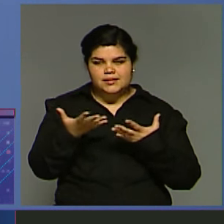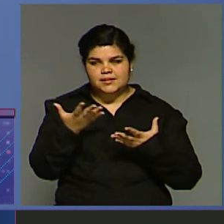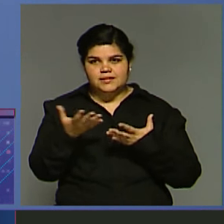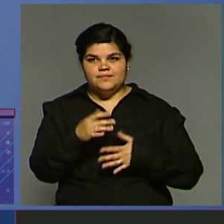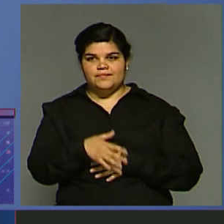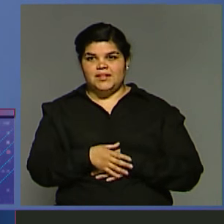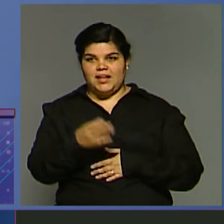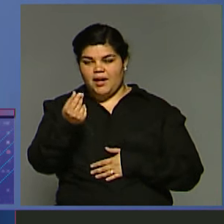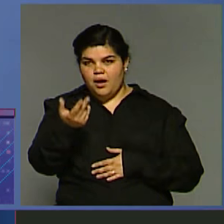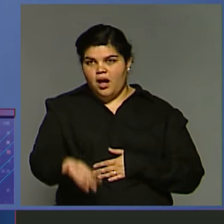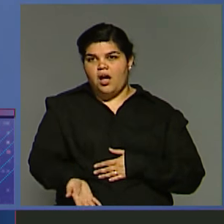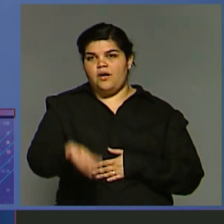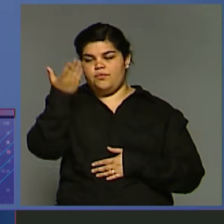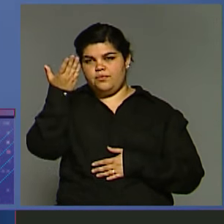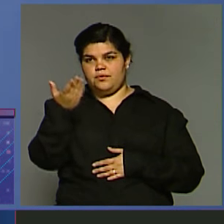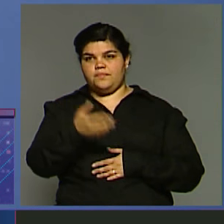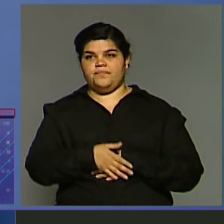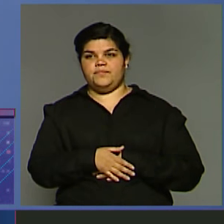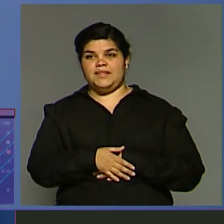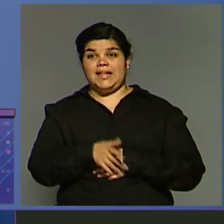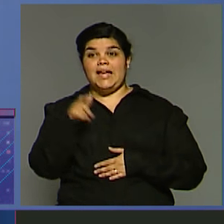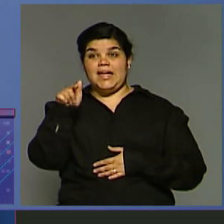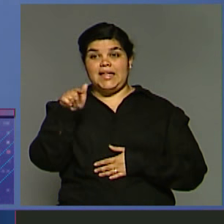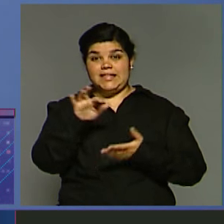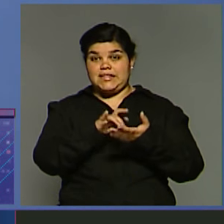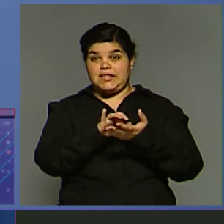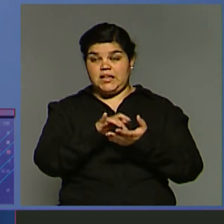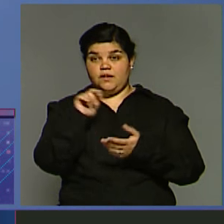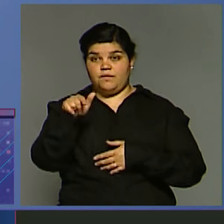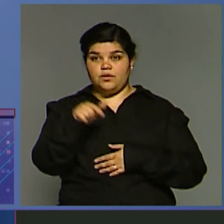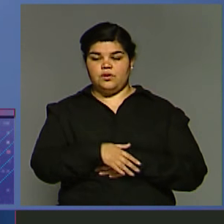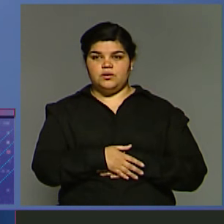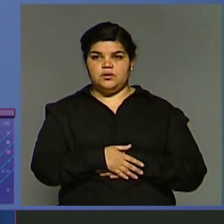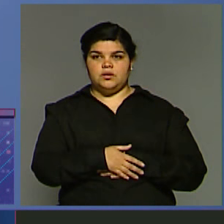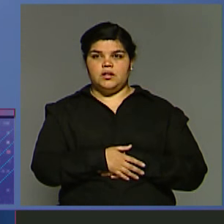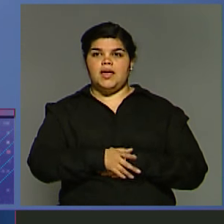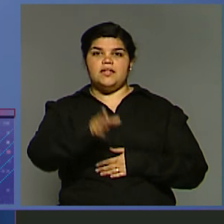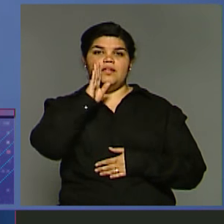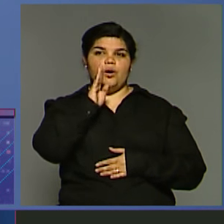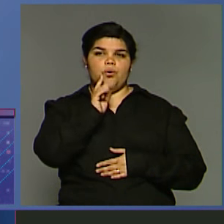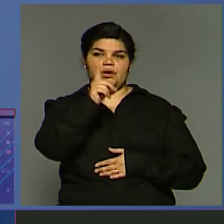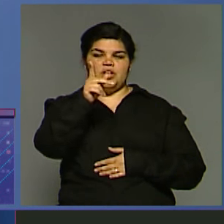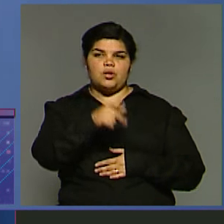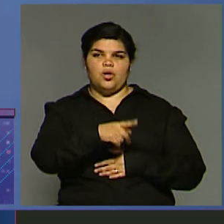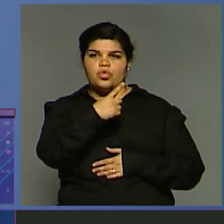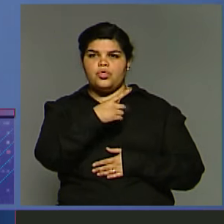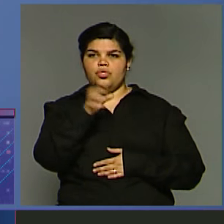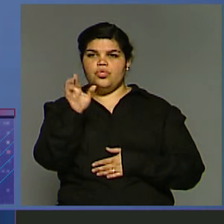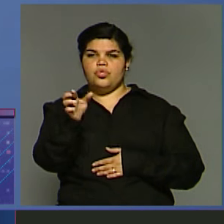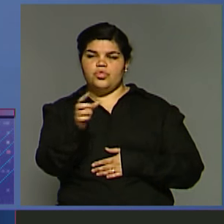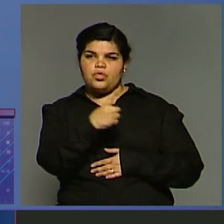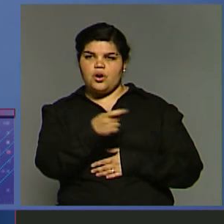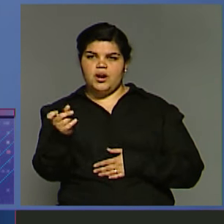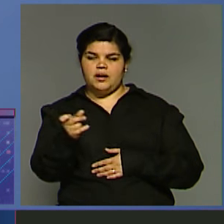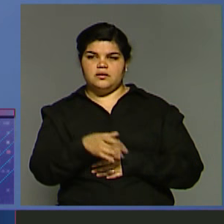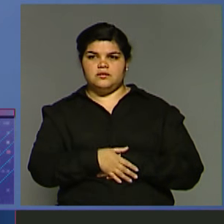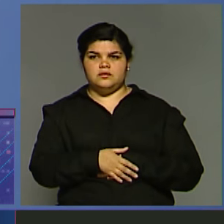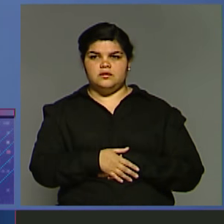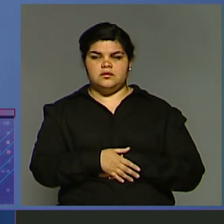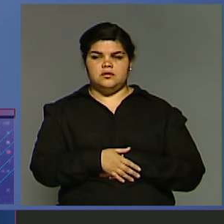subido un montón. Ojo, este teléfono en Estados Unidos está a $100 y bueno, acá más o menos si lo pasamos a pesos,